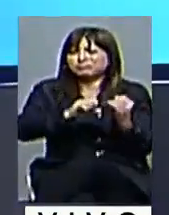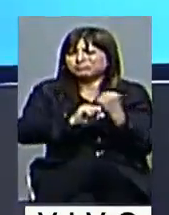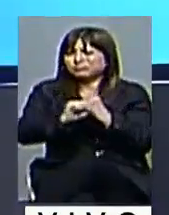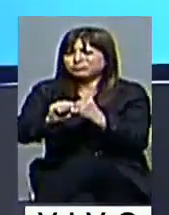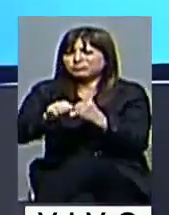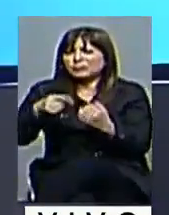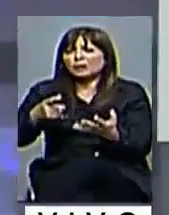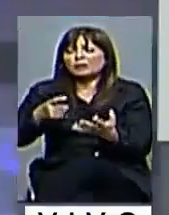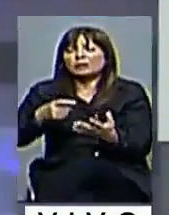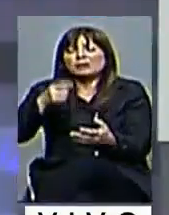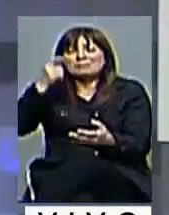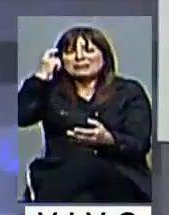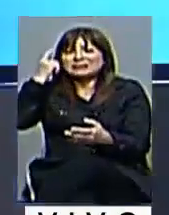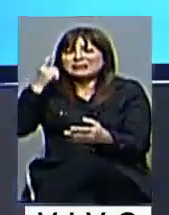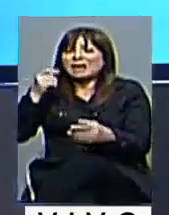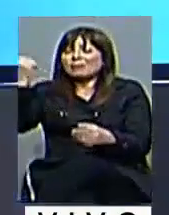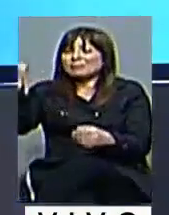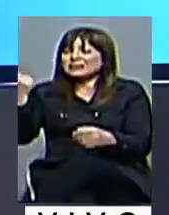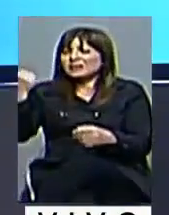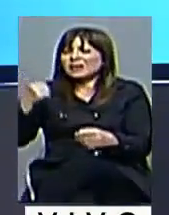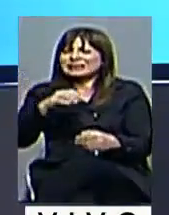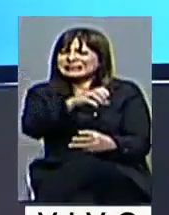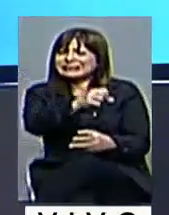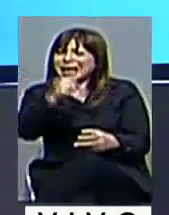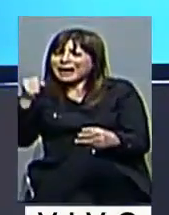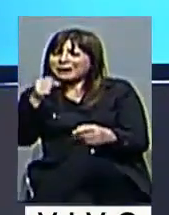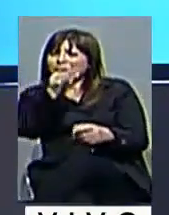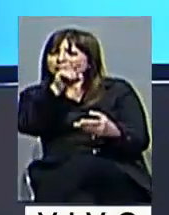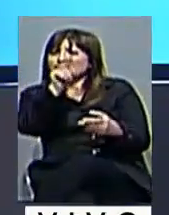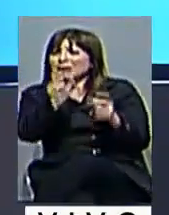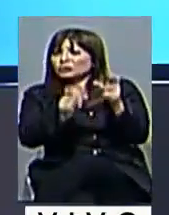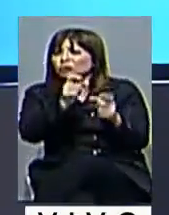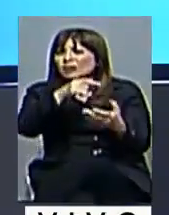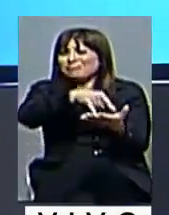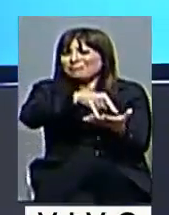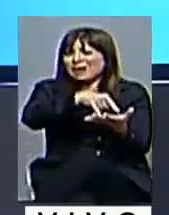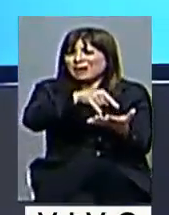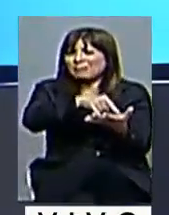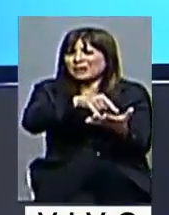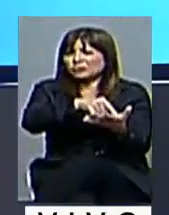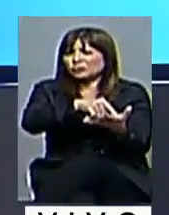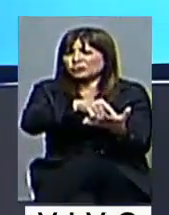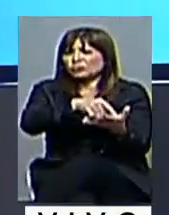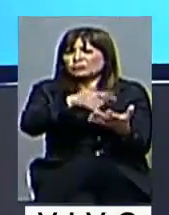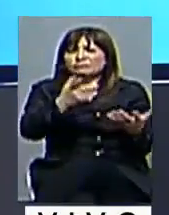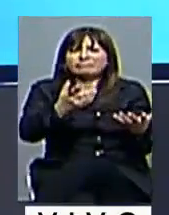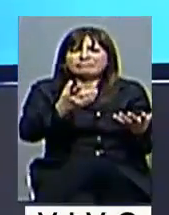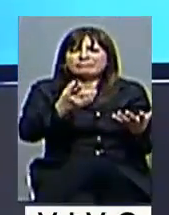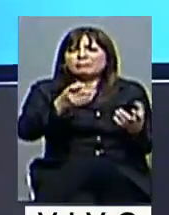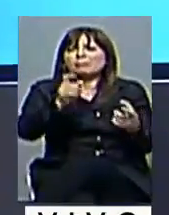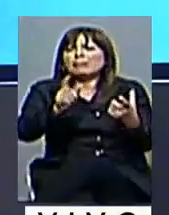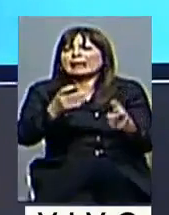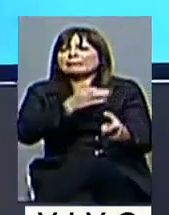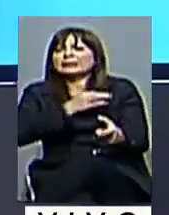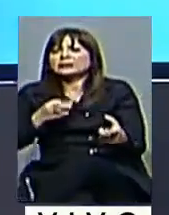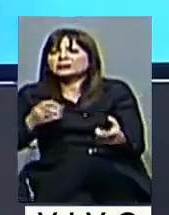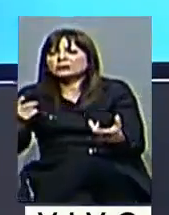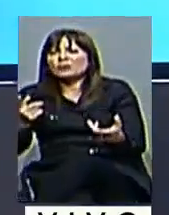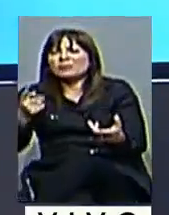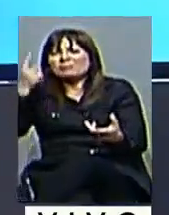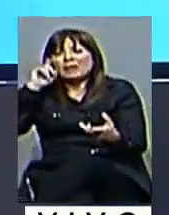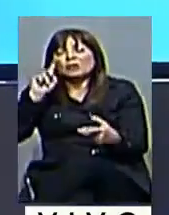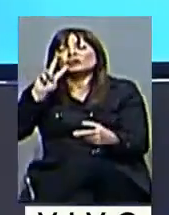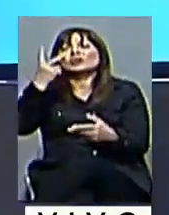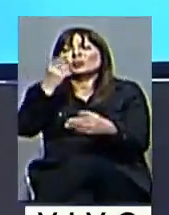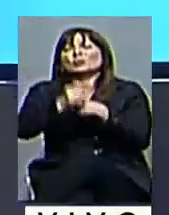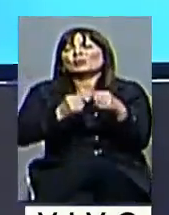sacar gente del Parlamento, no le gustaba en la forma. No le gustaba el hecho de vestir un santo para vestir otro. Se resistió un poco al principio y al segundo